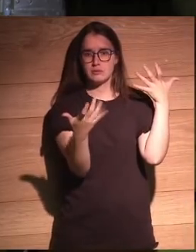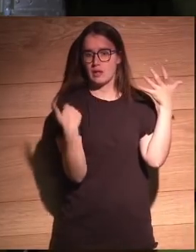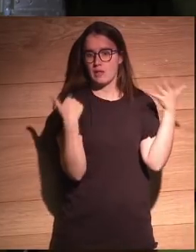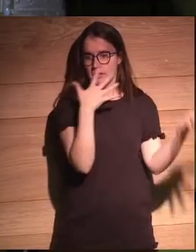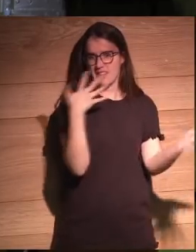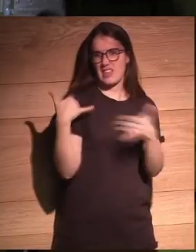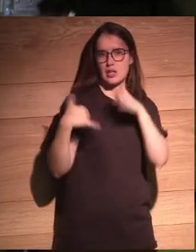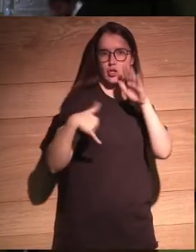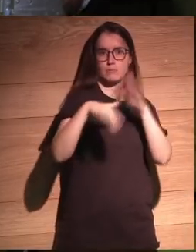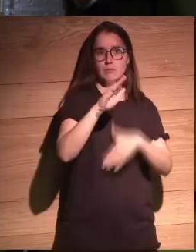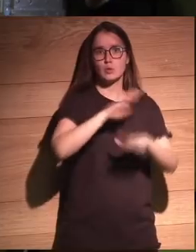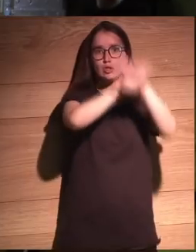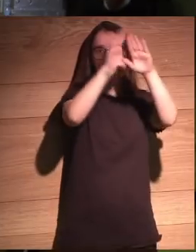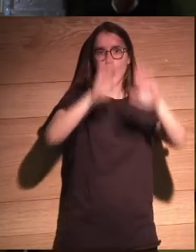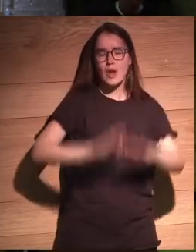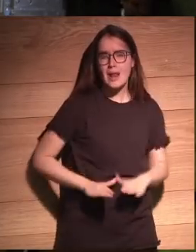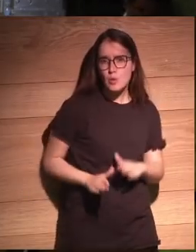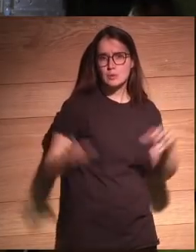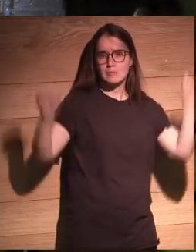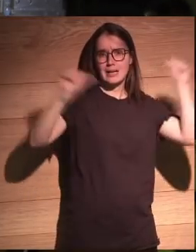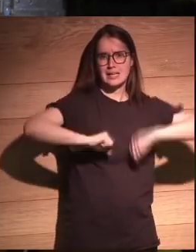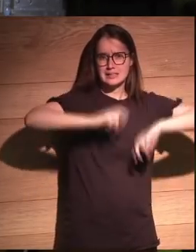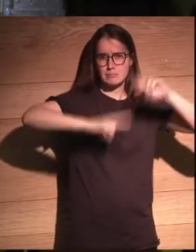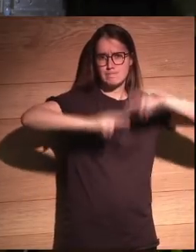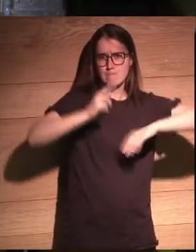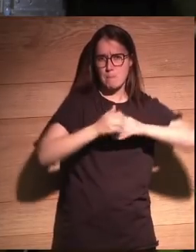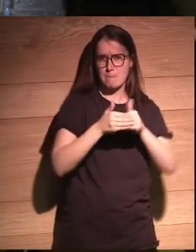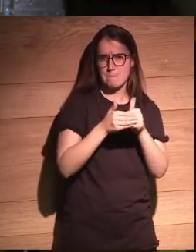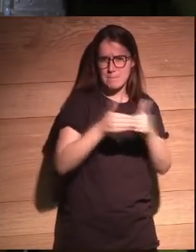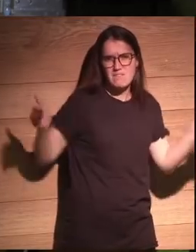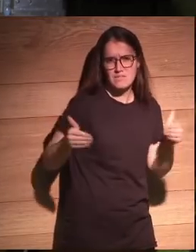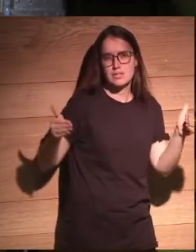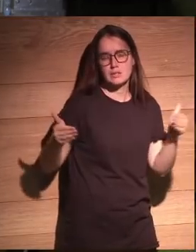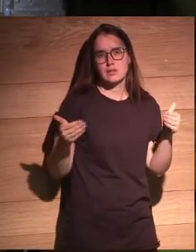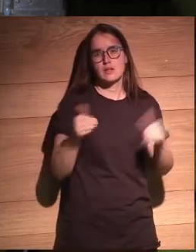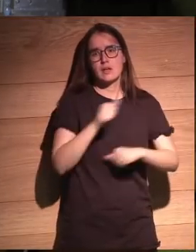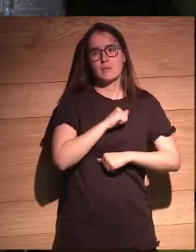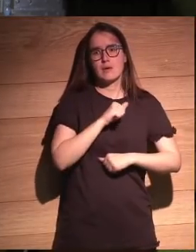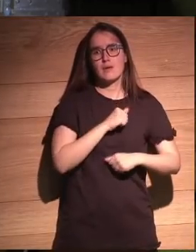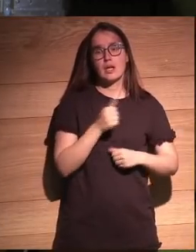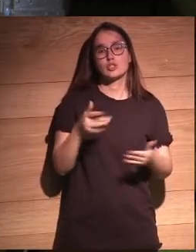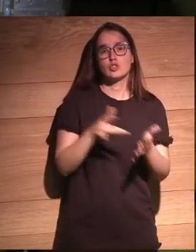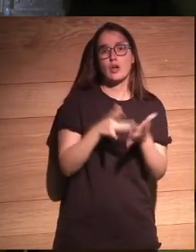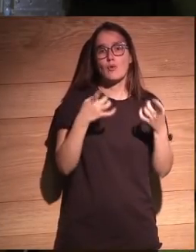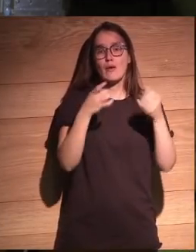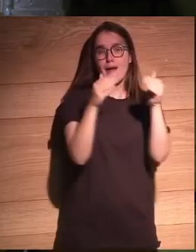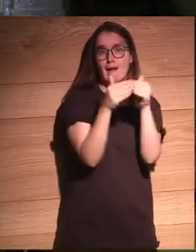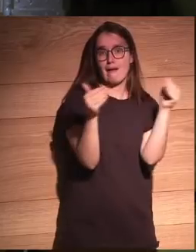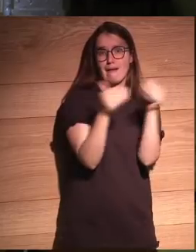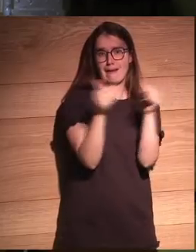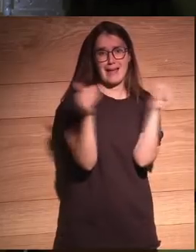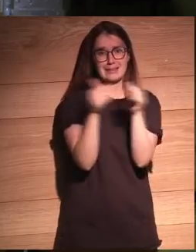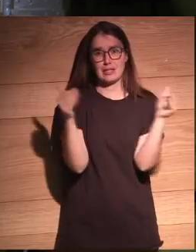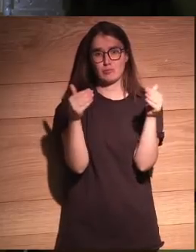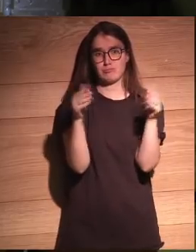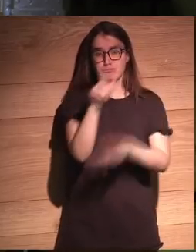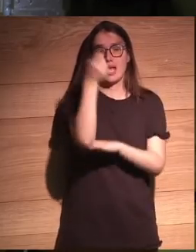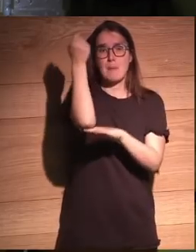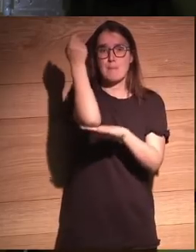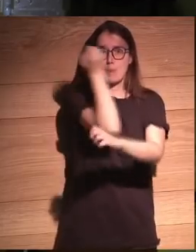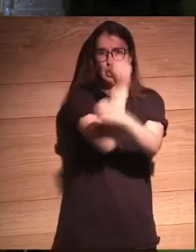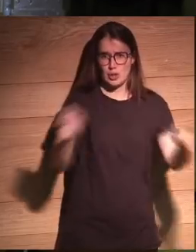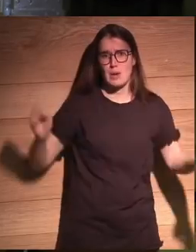una década, cuando la última burbuja empezaba a reventar, nos esperaban con rotundidad que no tendríamos una casa en la puta vida. Y que